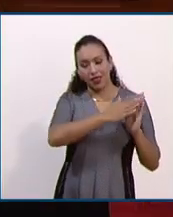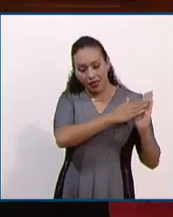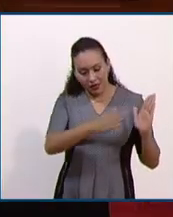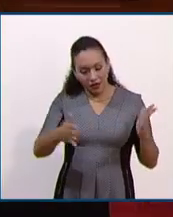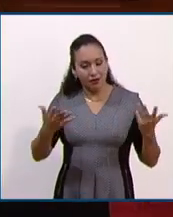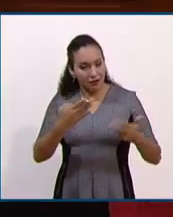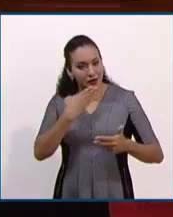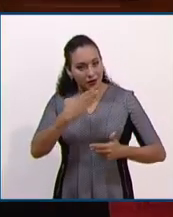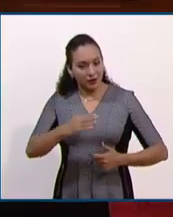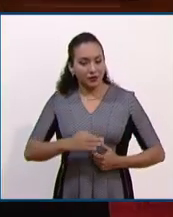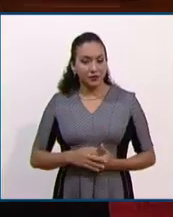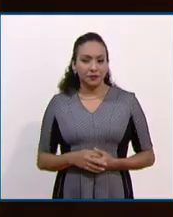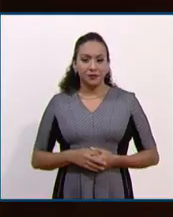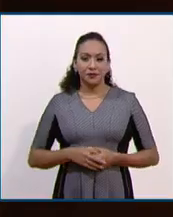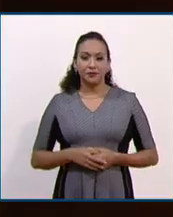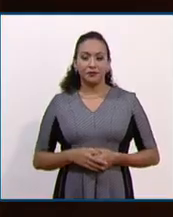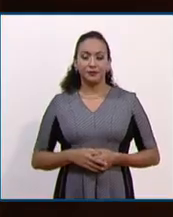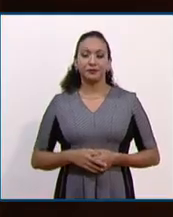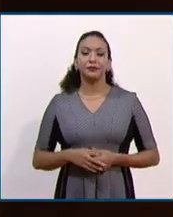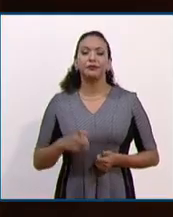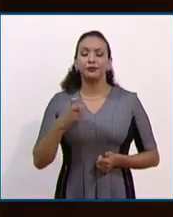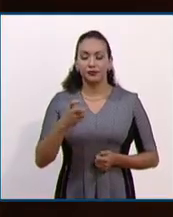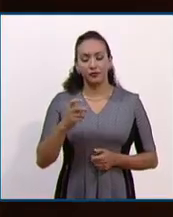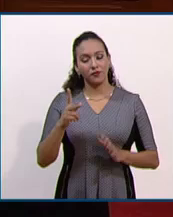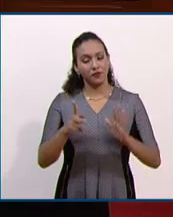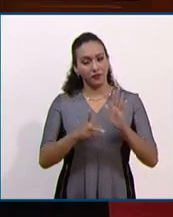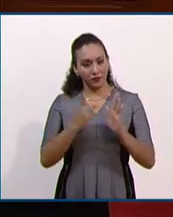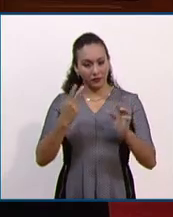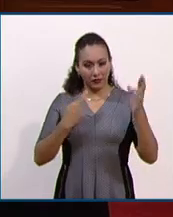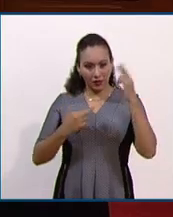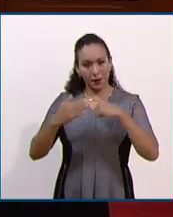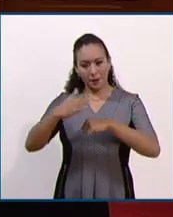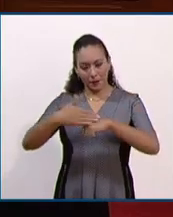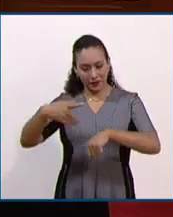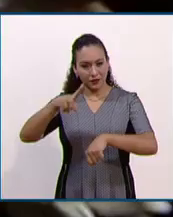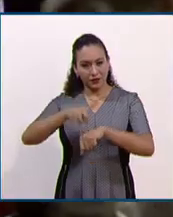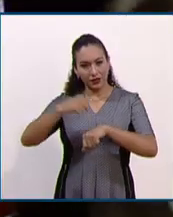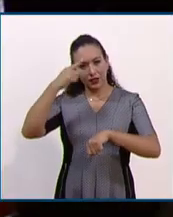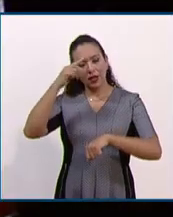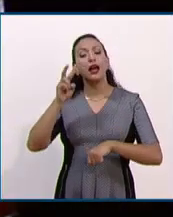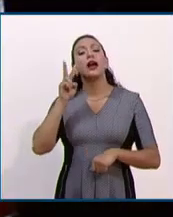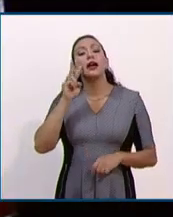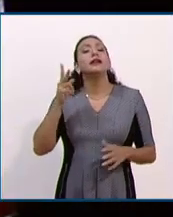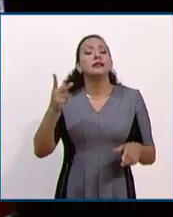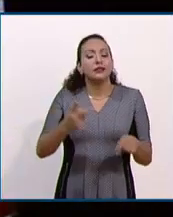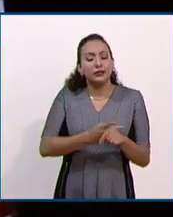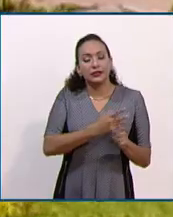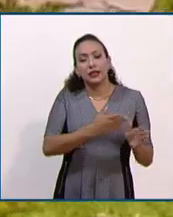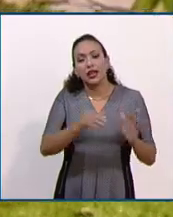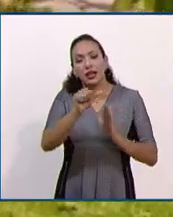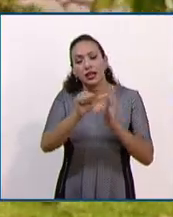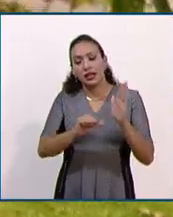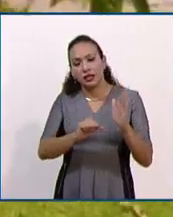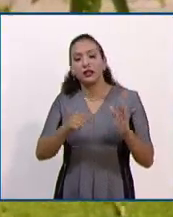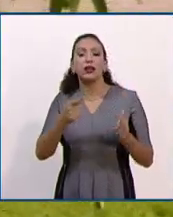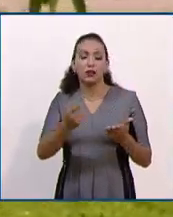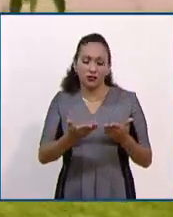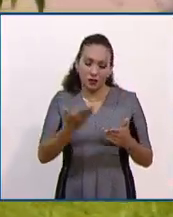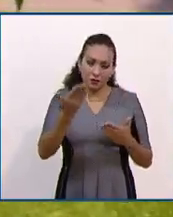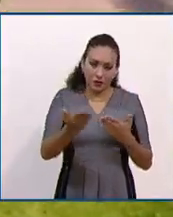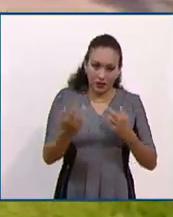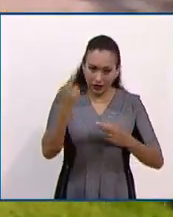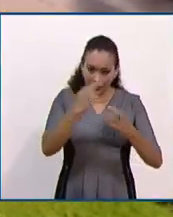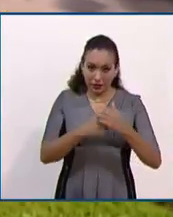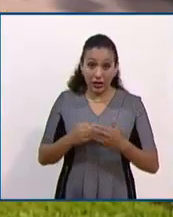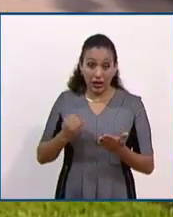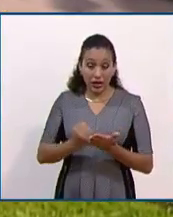razonables. El asunto se retomará en los próximos días para revisar la constitucionalidad de los artículos impugnados. La